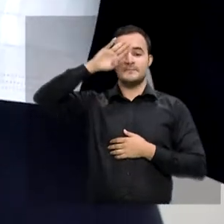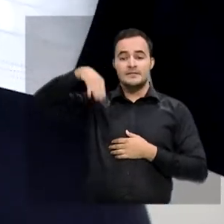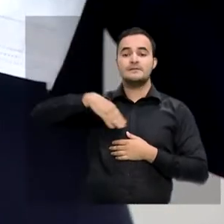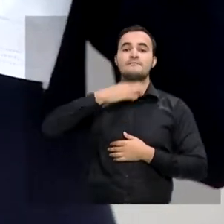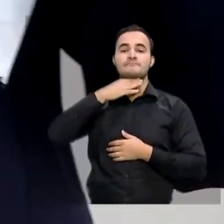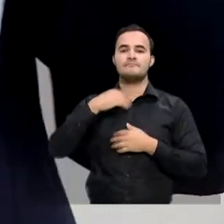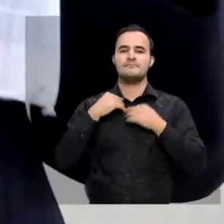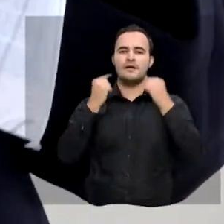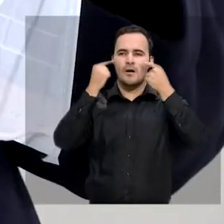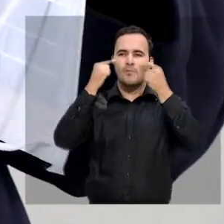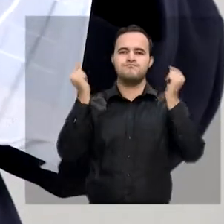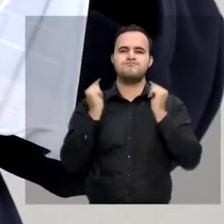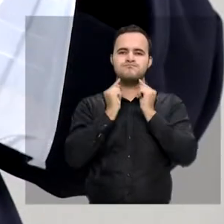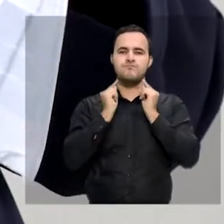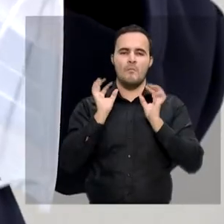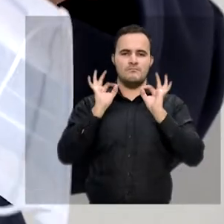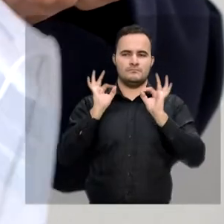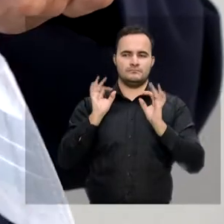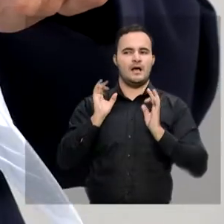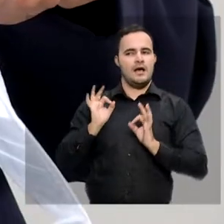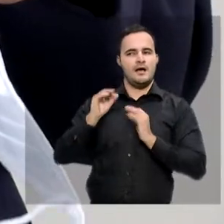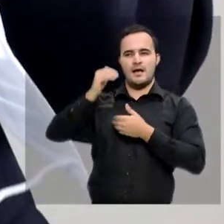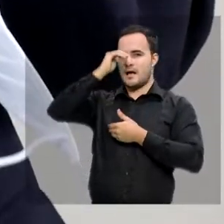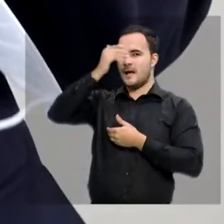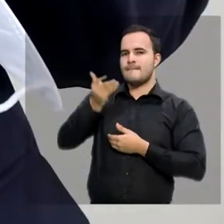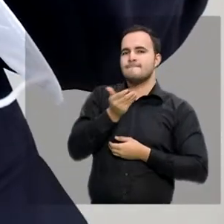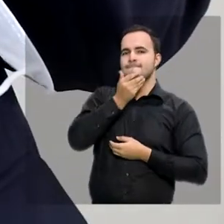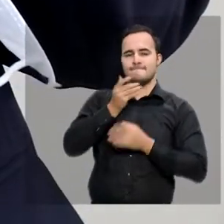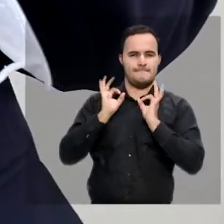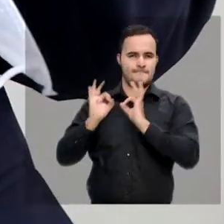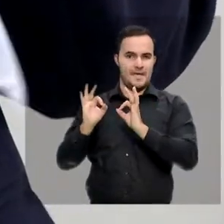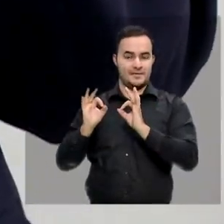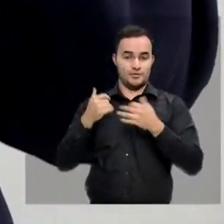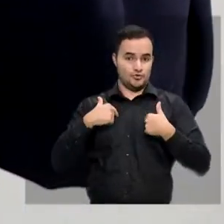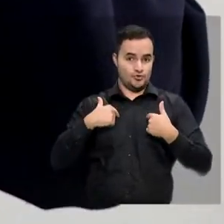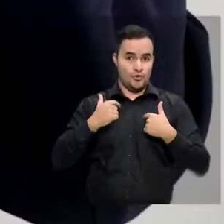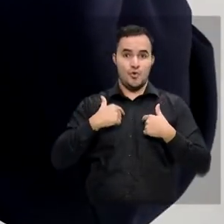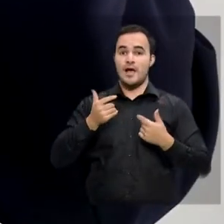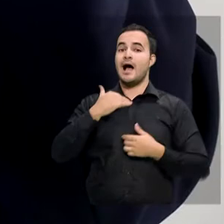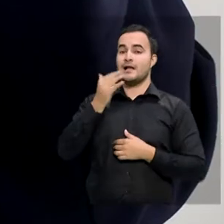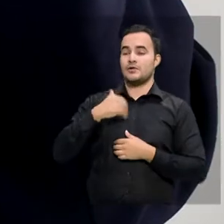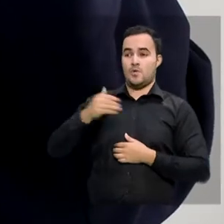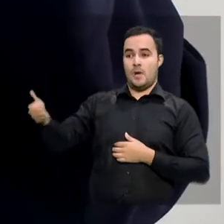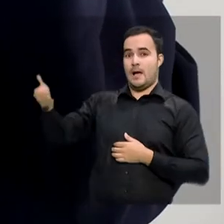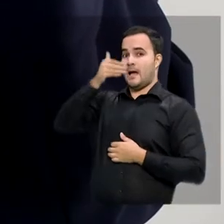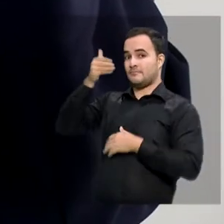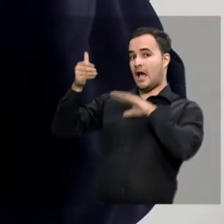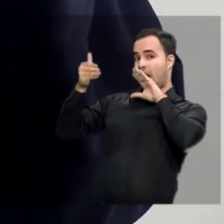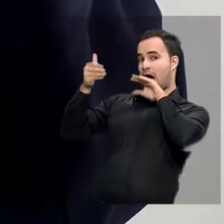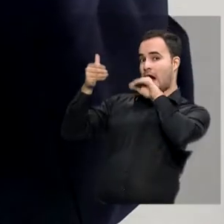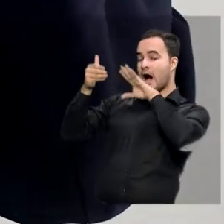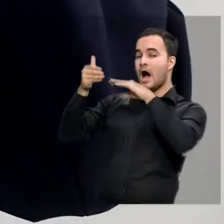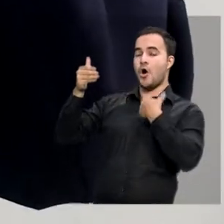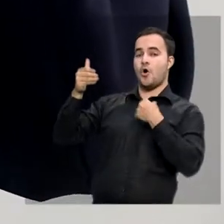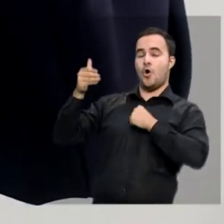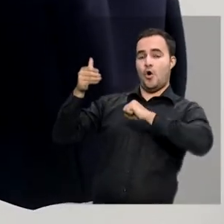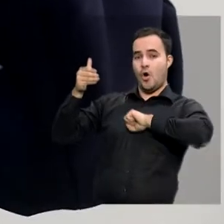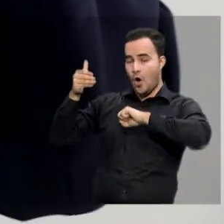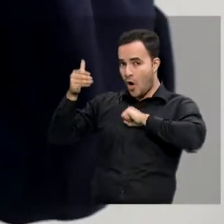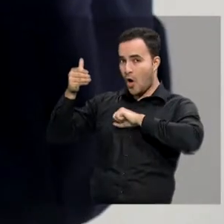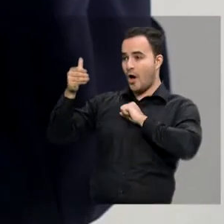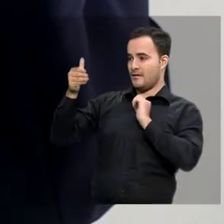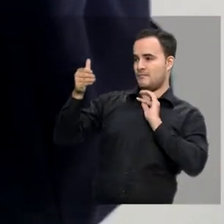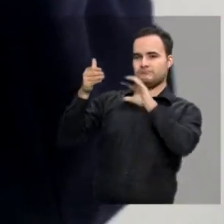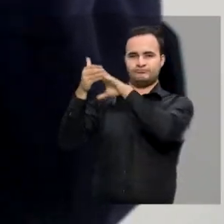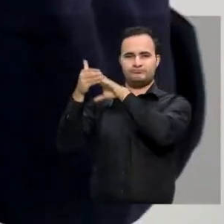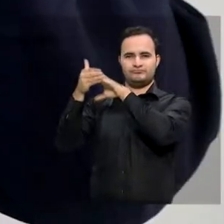y la parte que va hacia la cara es donde los bolsillitos están hacia arriba, porque cumplen en la función que cuando yo hablo o toso, las